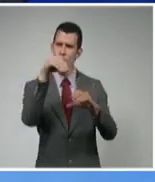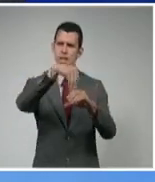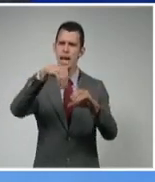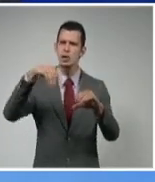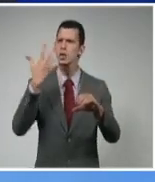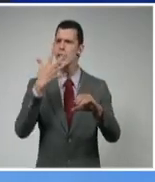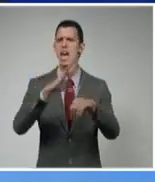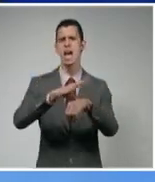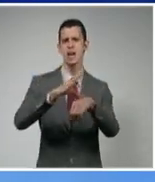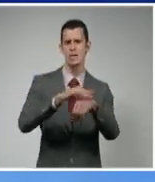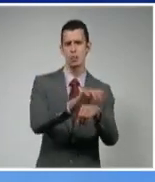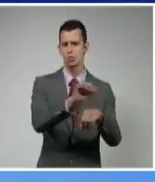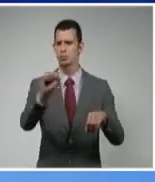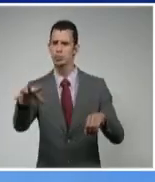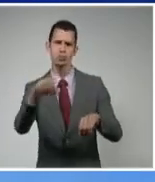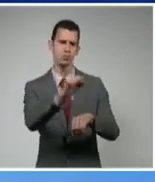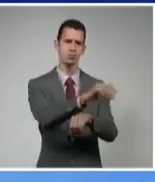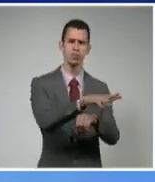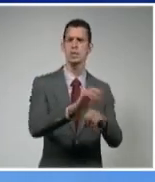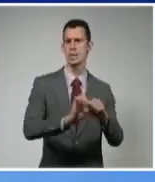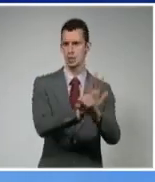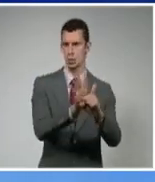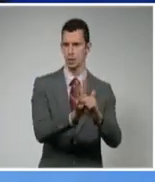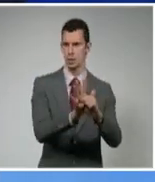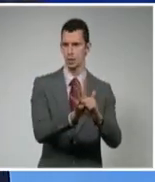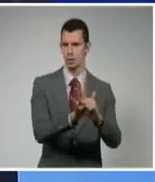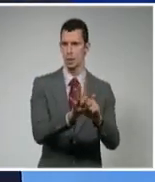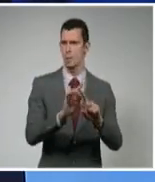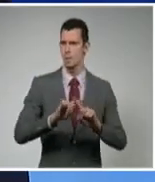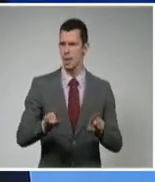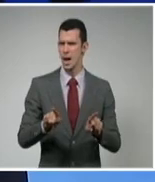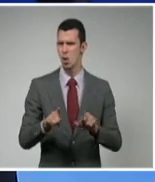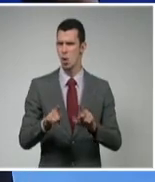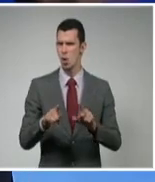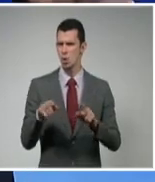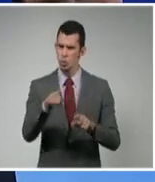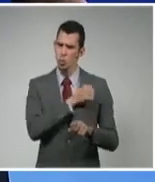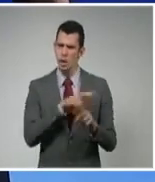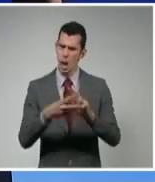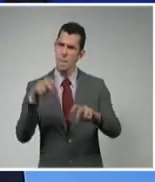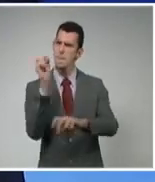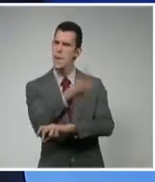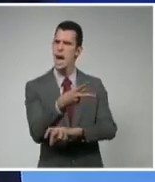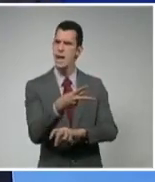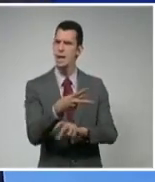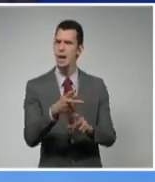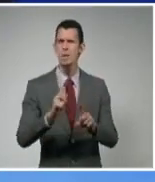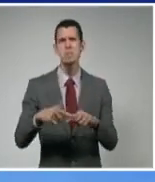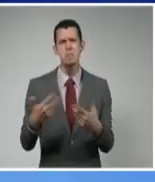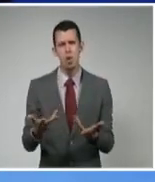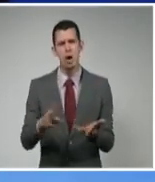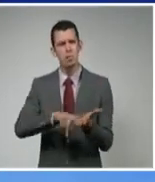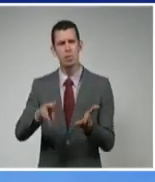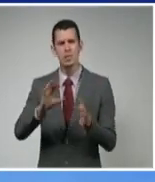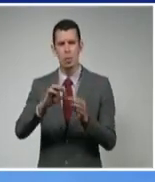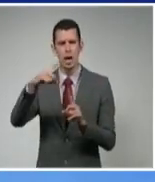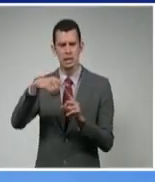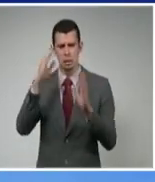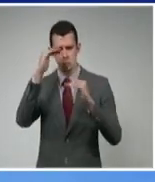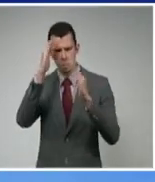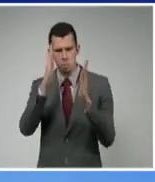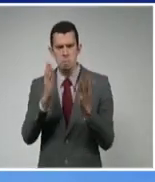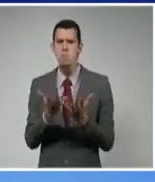qué? ¿Por qué Guantánamo? Ah, claro, porque esos promotores de la libertad de Cuba, ellos saben muy bien que por esos días